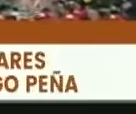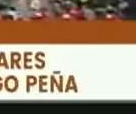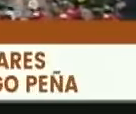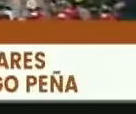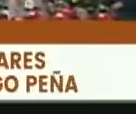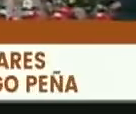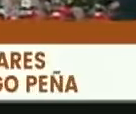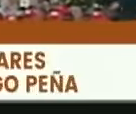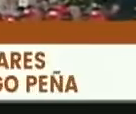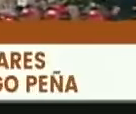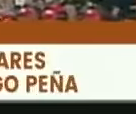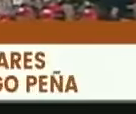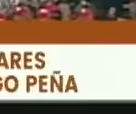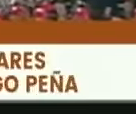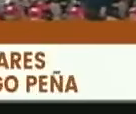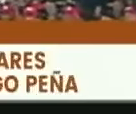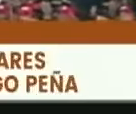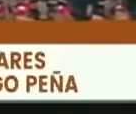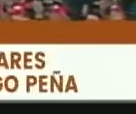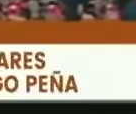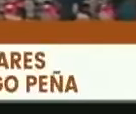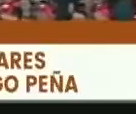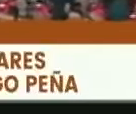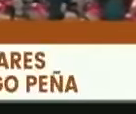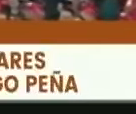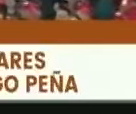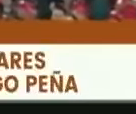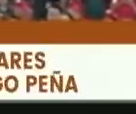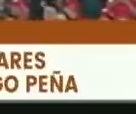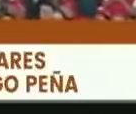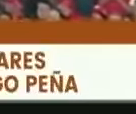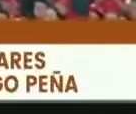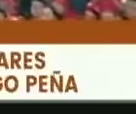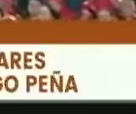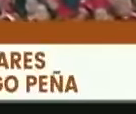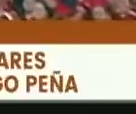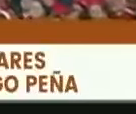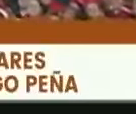Con un mensaje, mi capitán, porque Mérida no es un estado